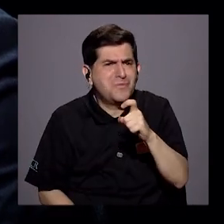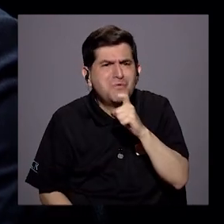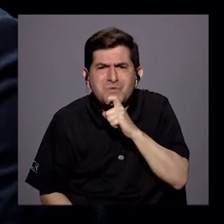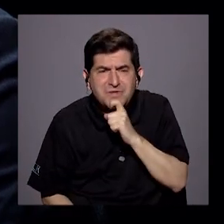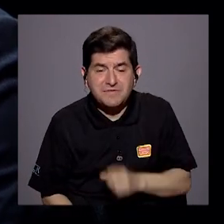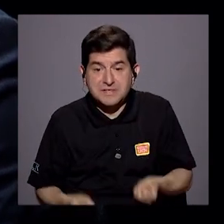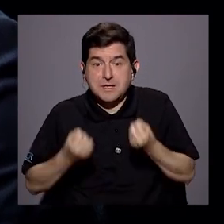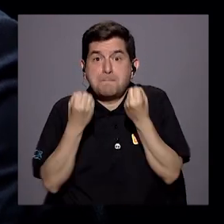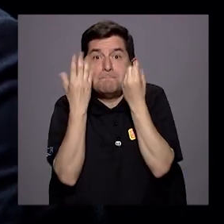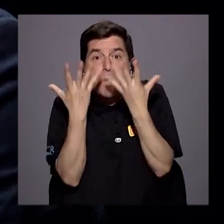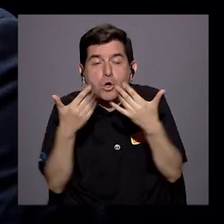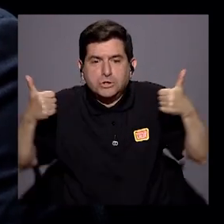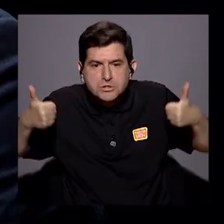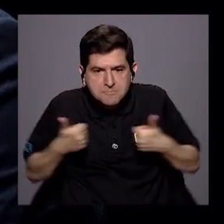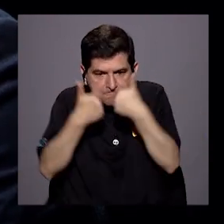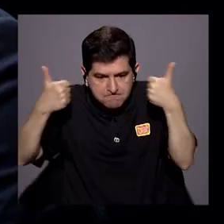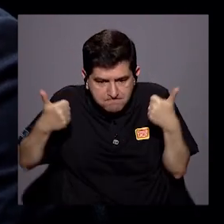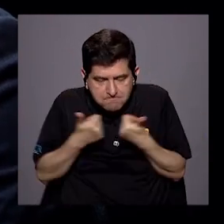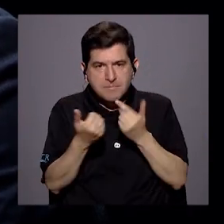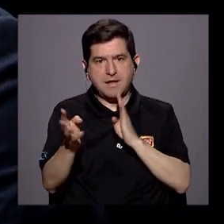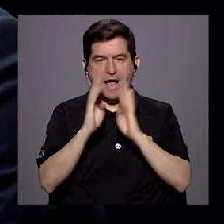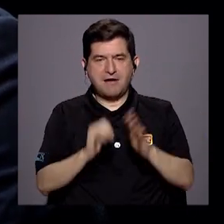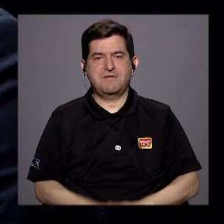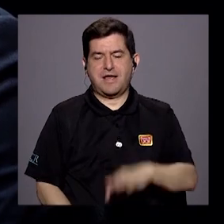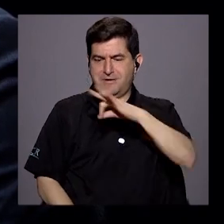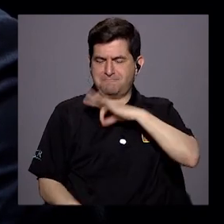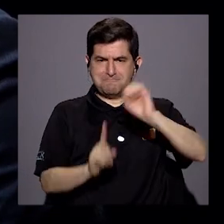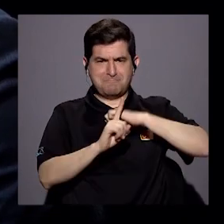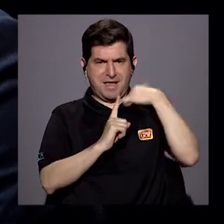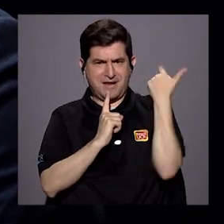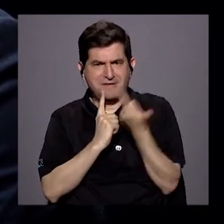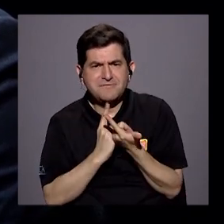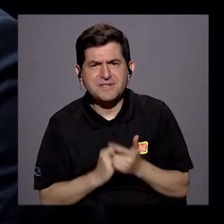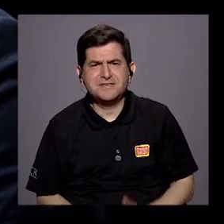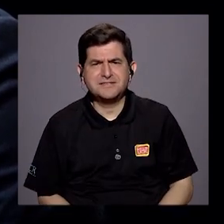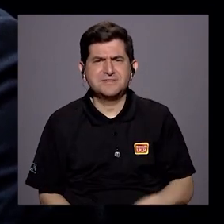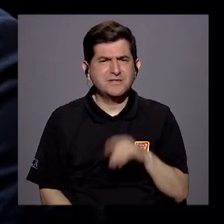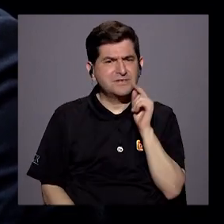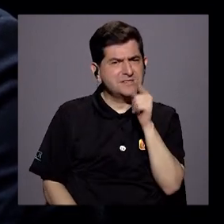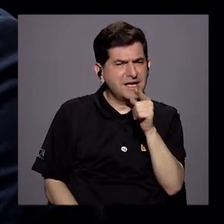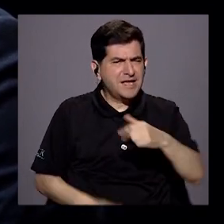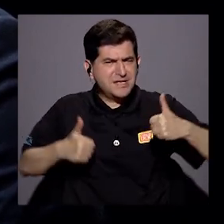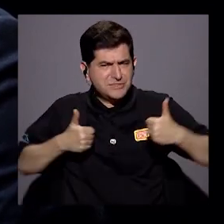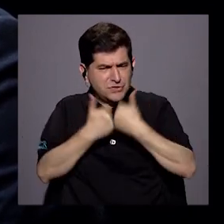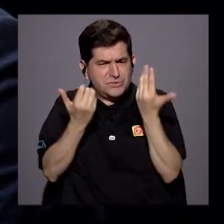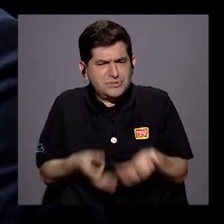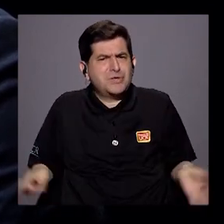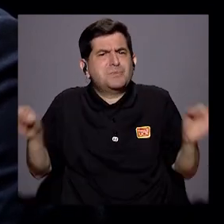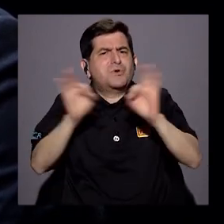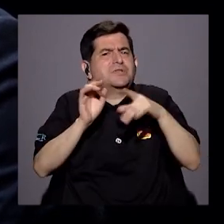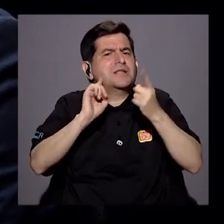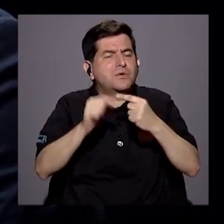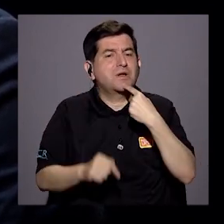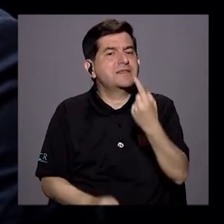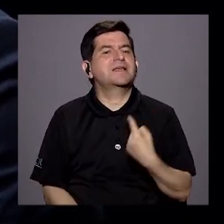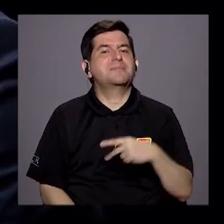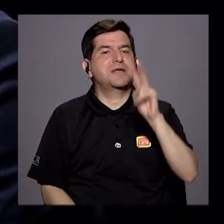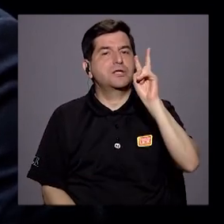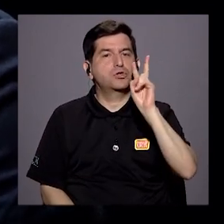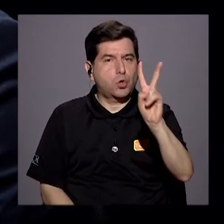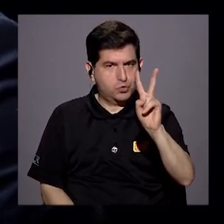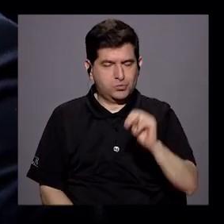difícil tiene un montón de desafíos cuando hablamos de bienestar social cuáles son esos desafíos más importantes